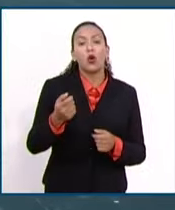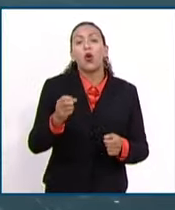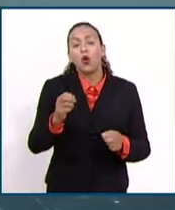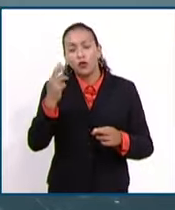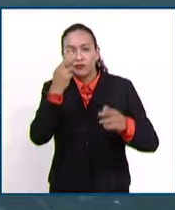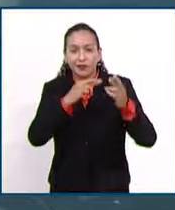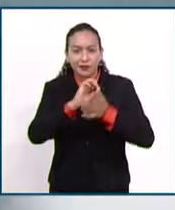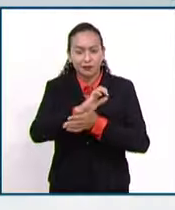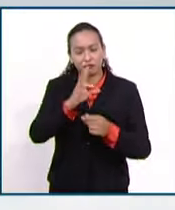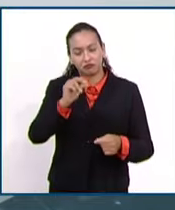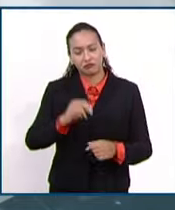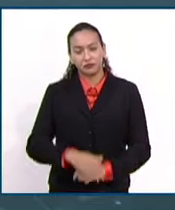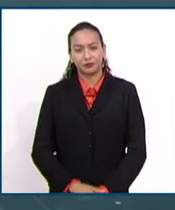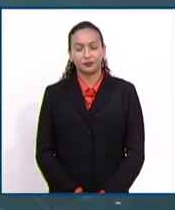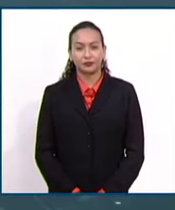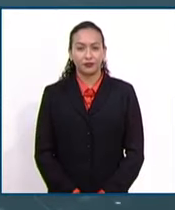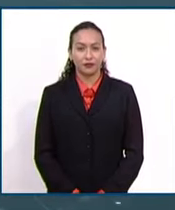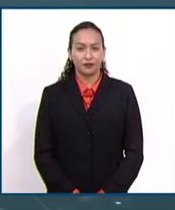Suprema Corte.